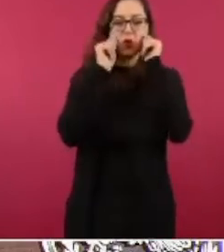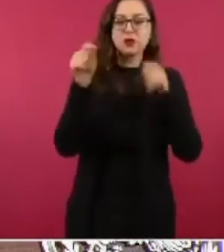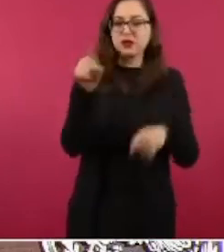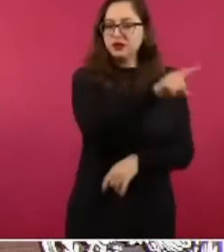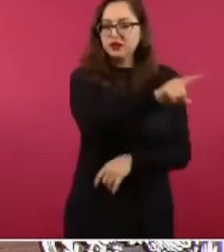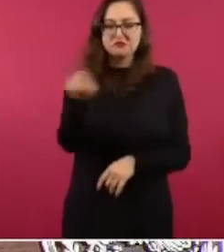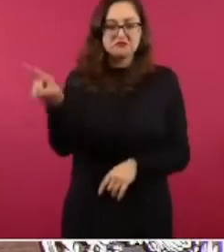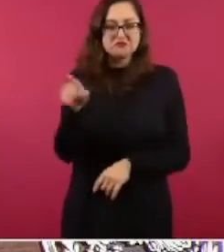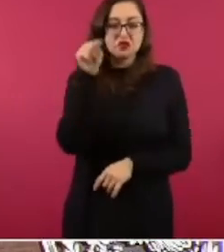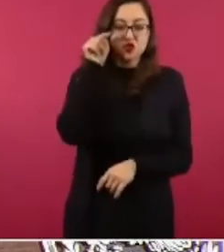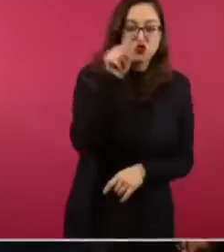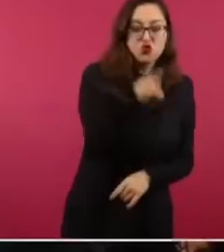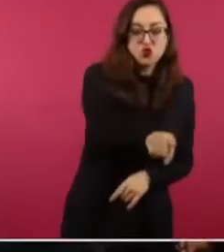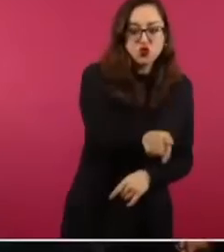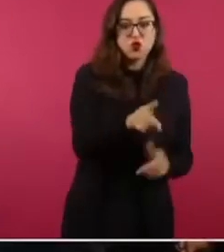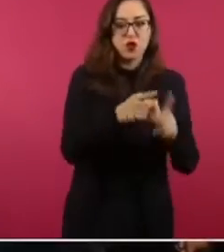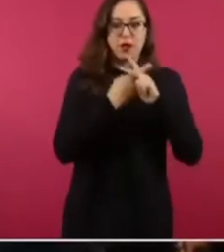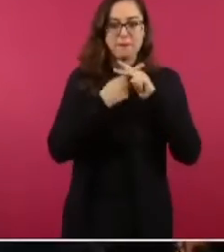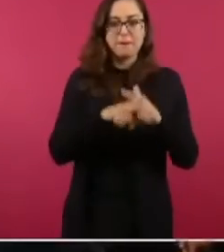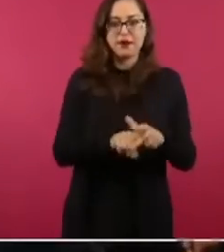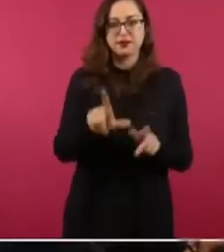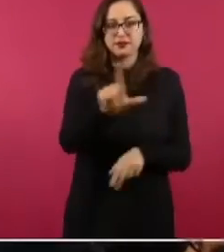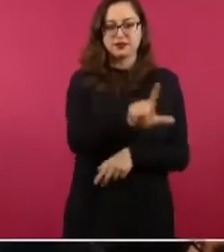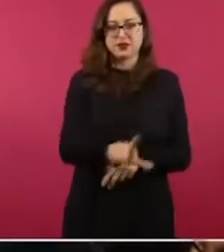tú el lunes.